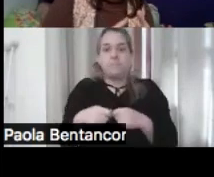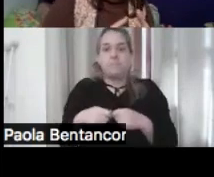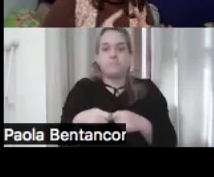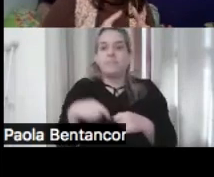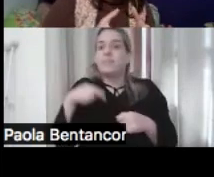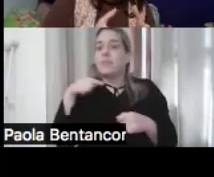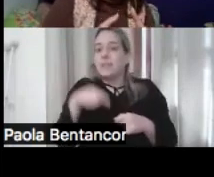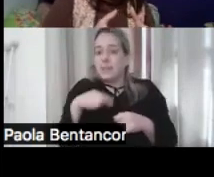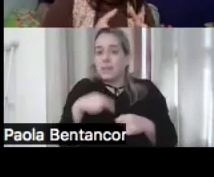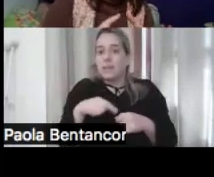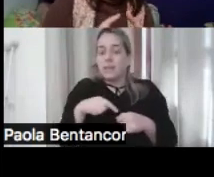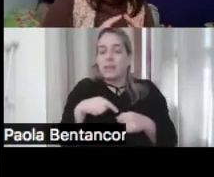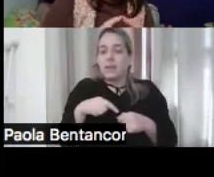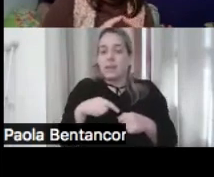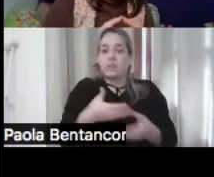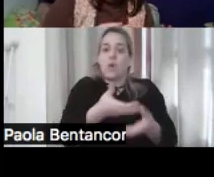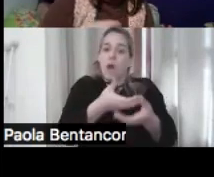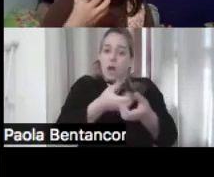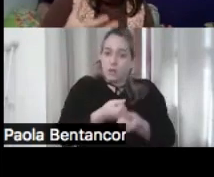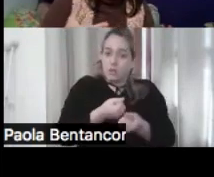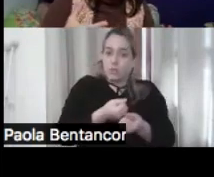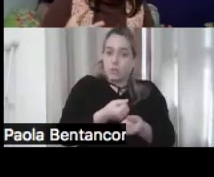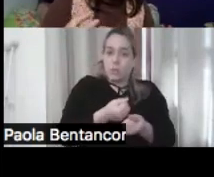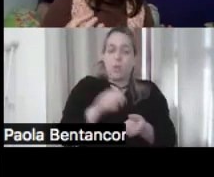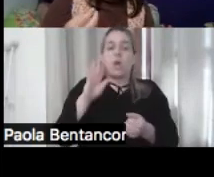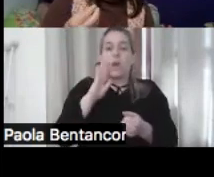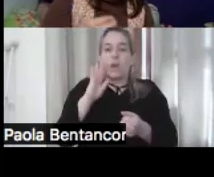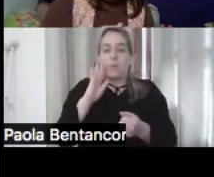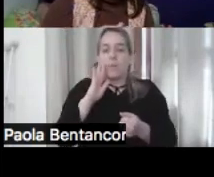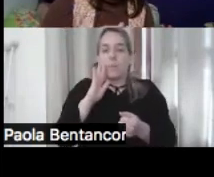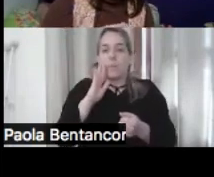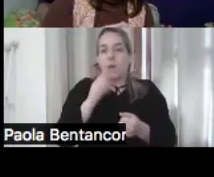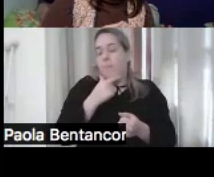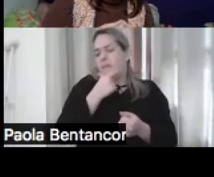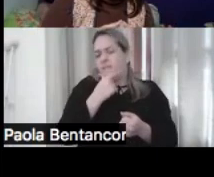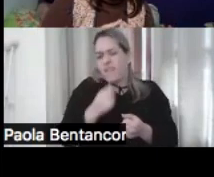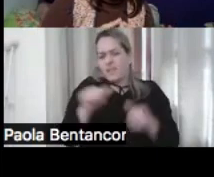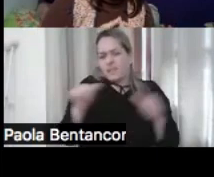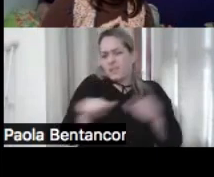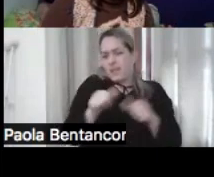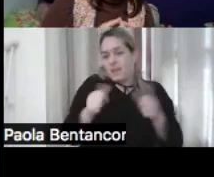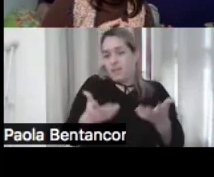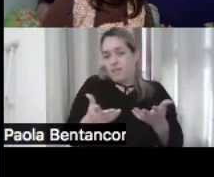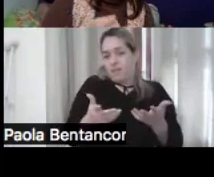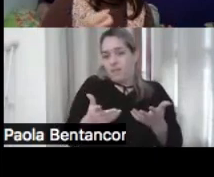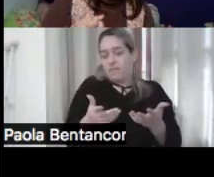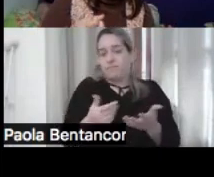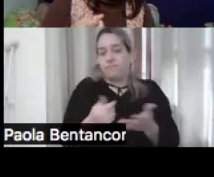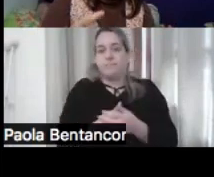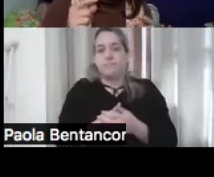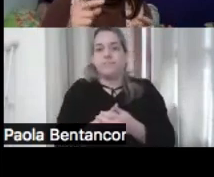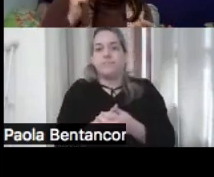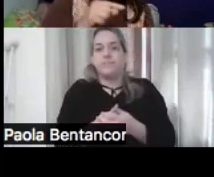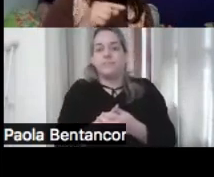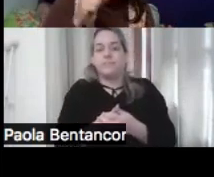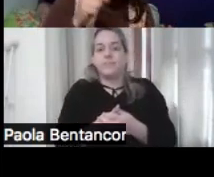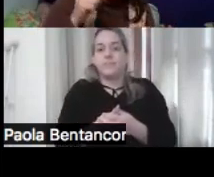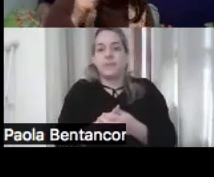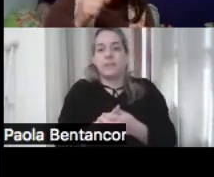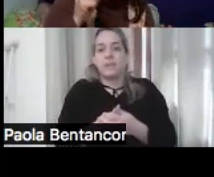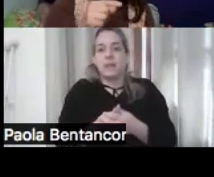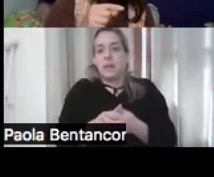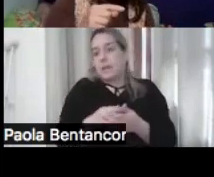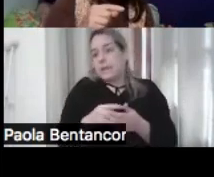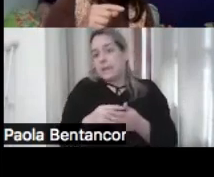una función que nos va a poder permitir justamente o facilitar la realización de determinada acción, de manera tal que sin